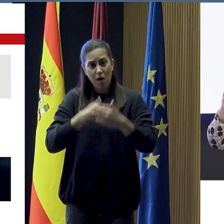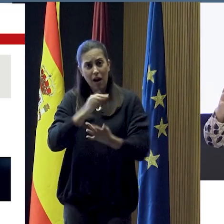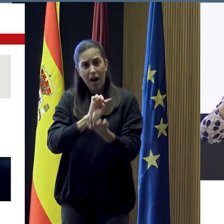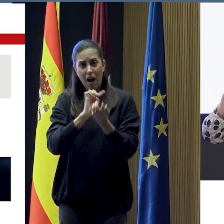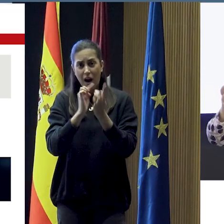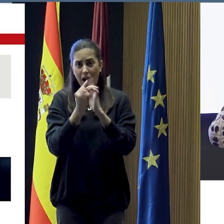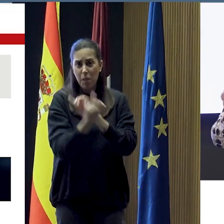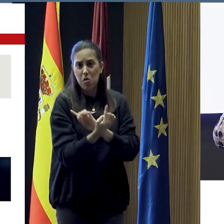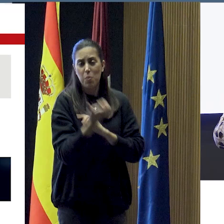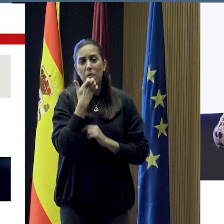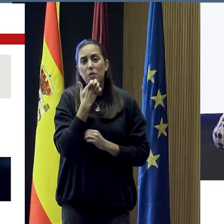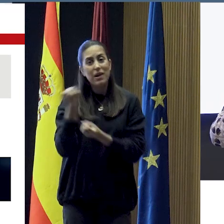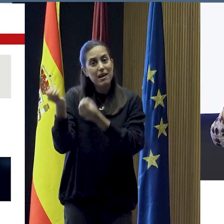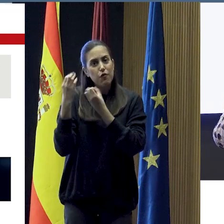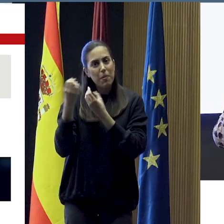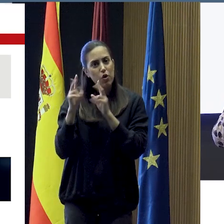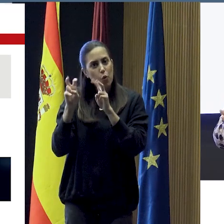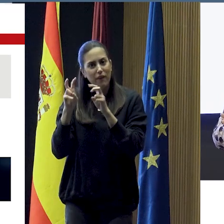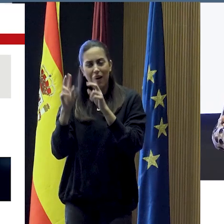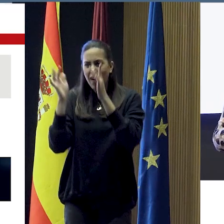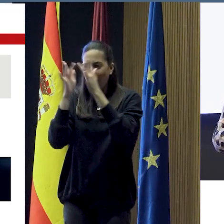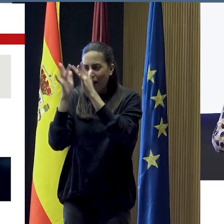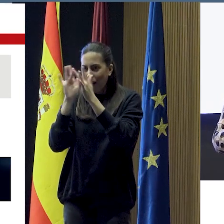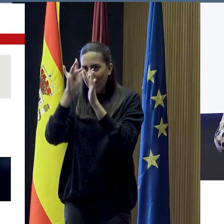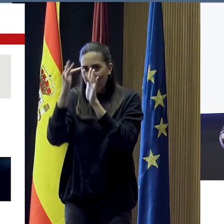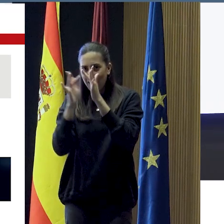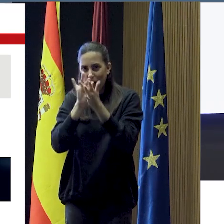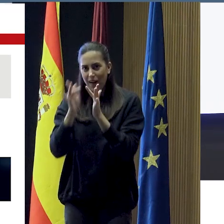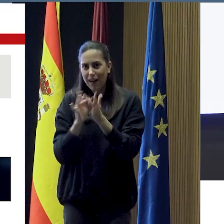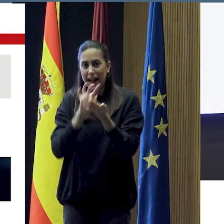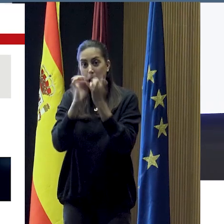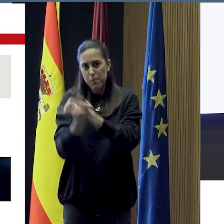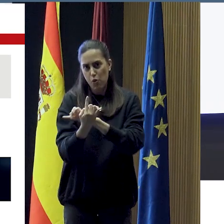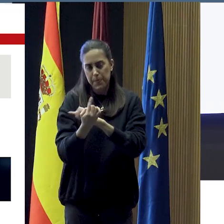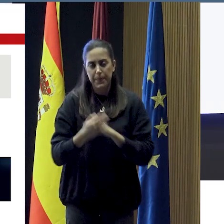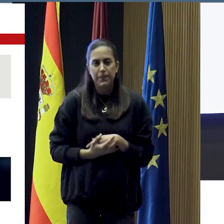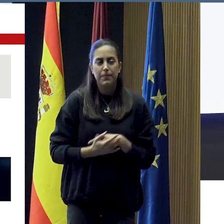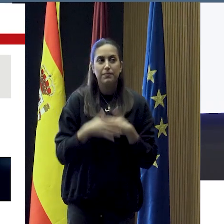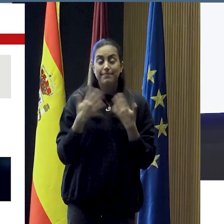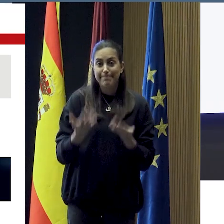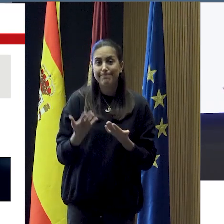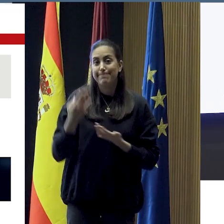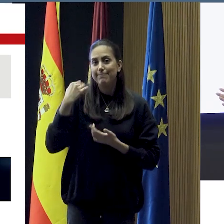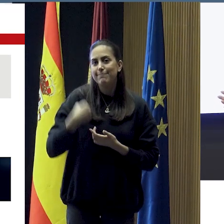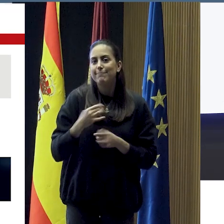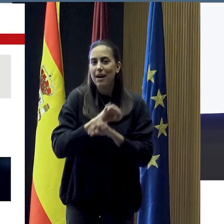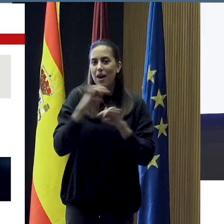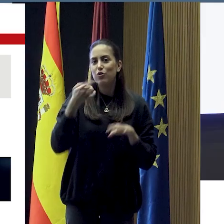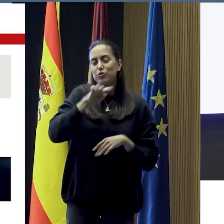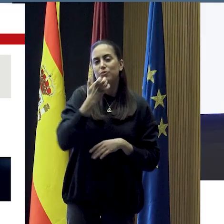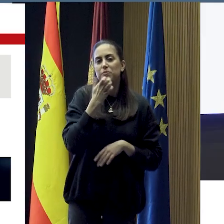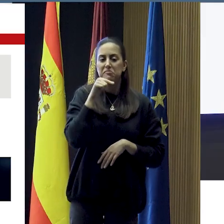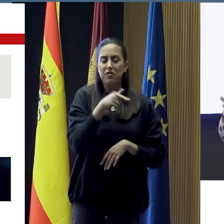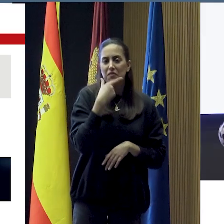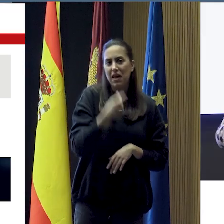nueva información y esas conexiones sinápticas van a ir modificándose. Entonces, claro, decimos, bueno, pues esto es fácil, vamos